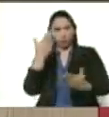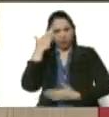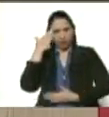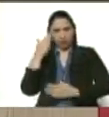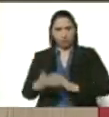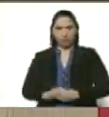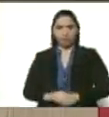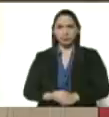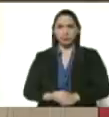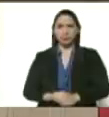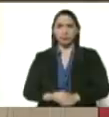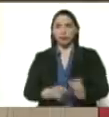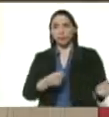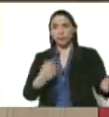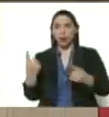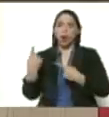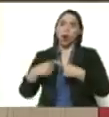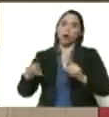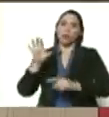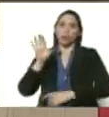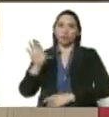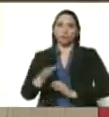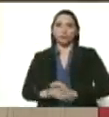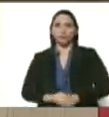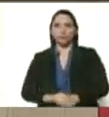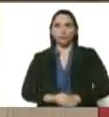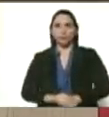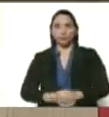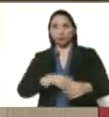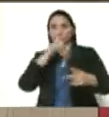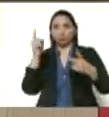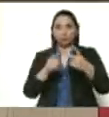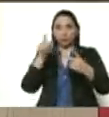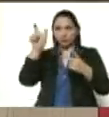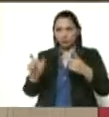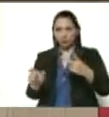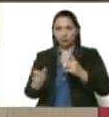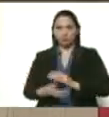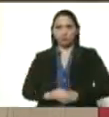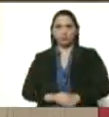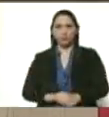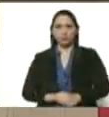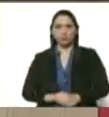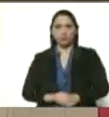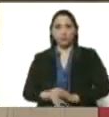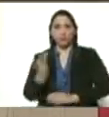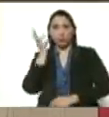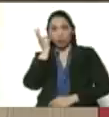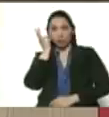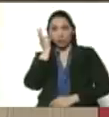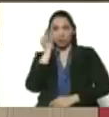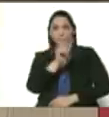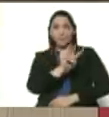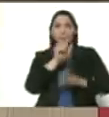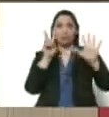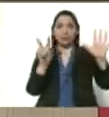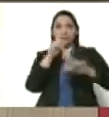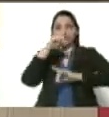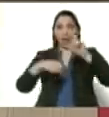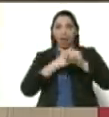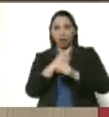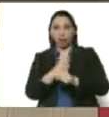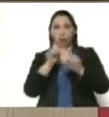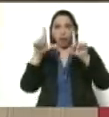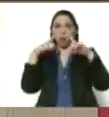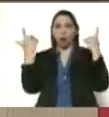saben, importado de Colombia. El segundo caso es una mujer de 27 años de